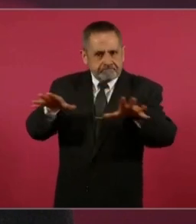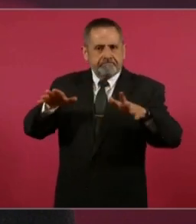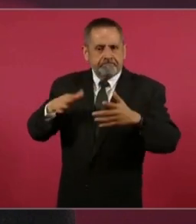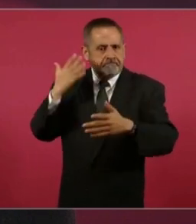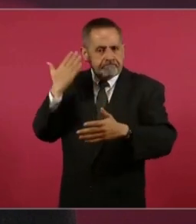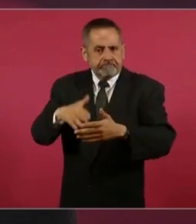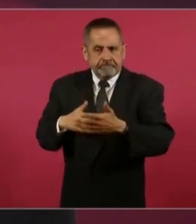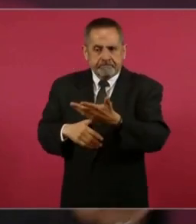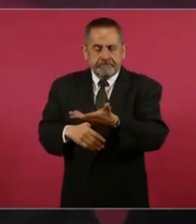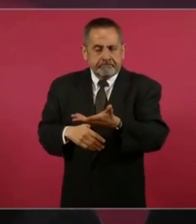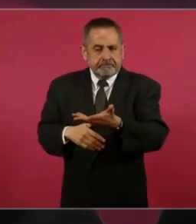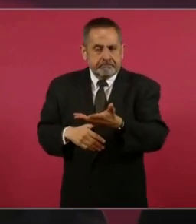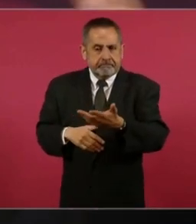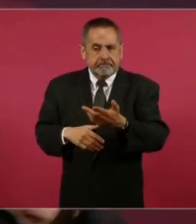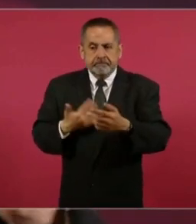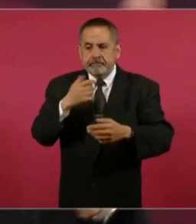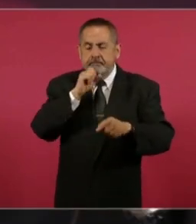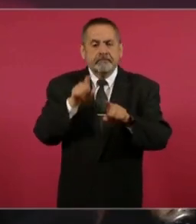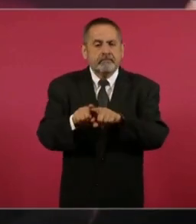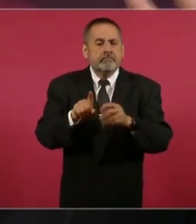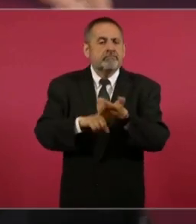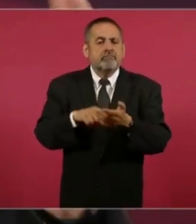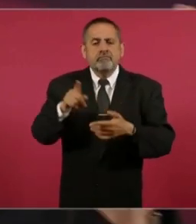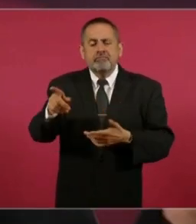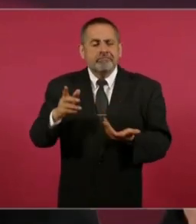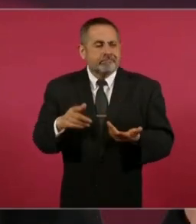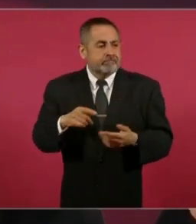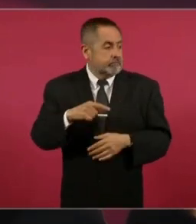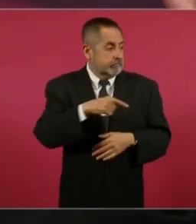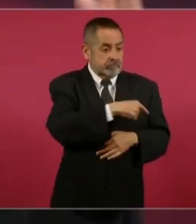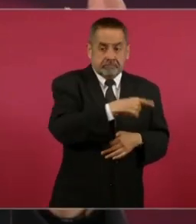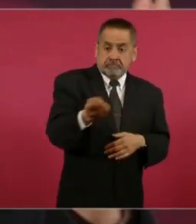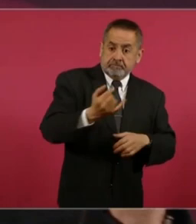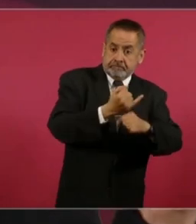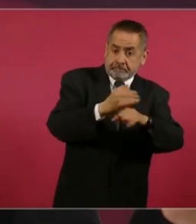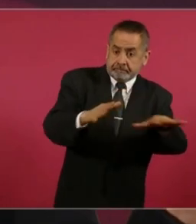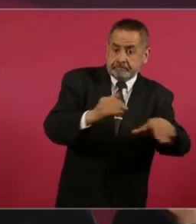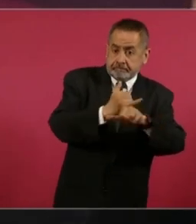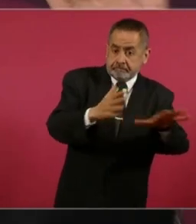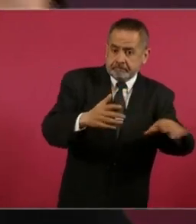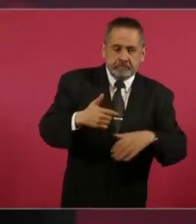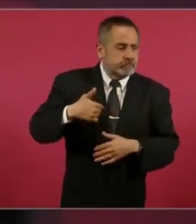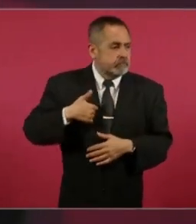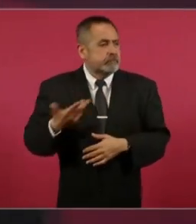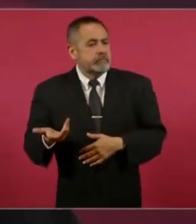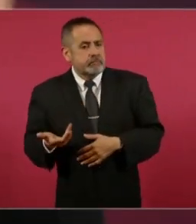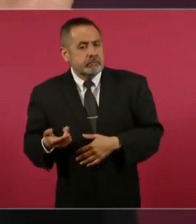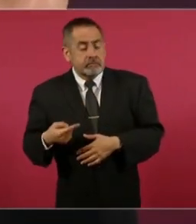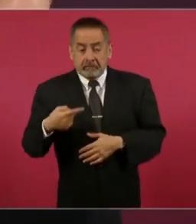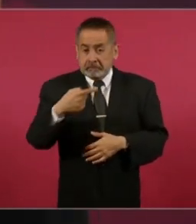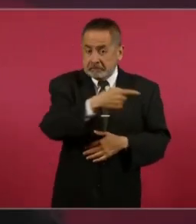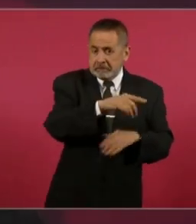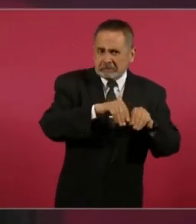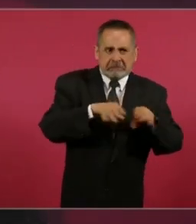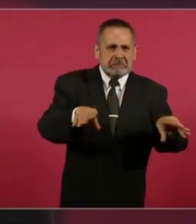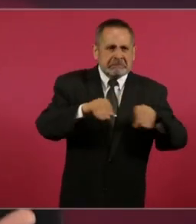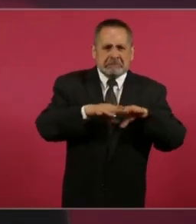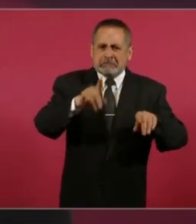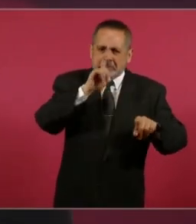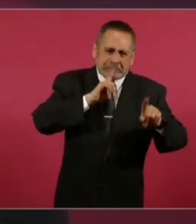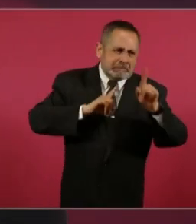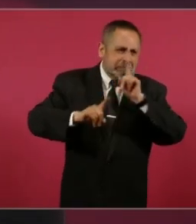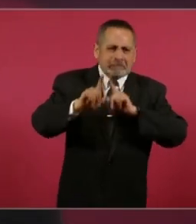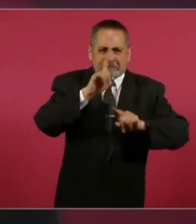elementos además Cómo contrarrestan todo el bombardeo de